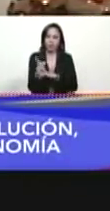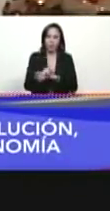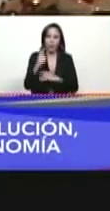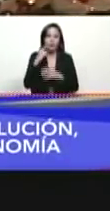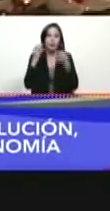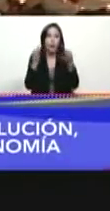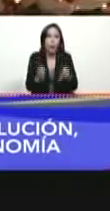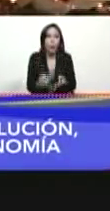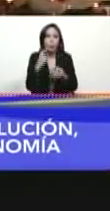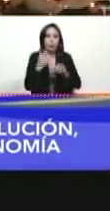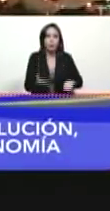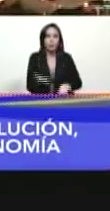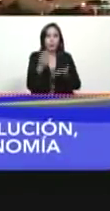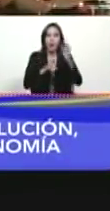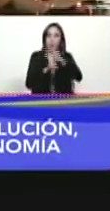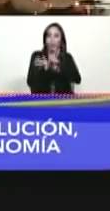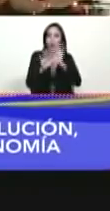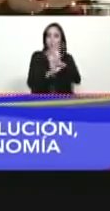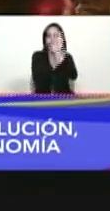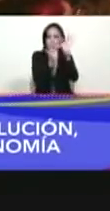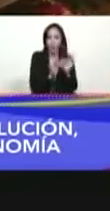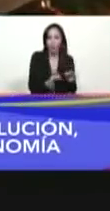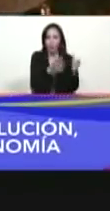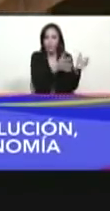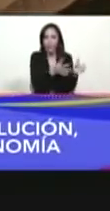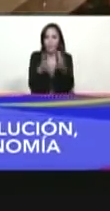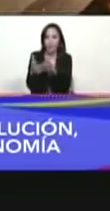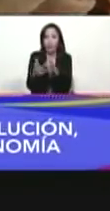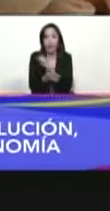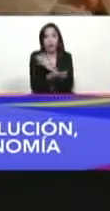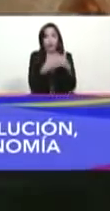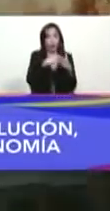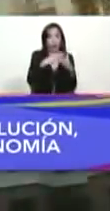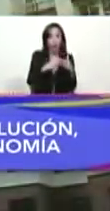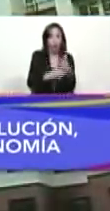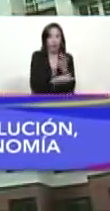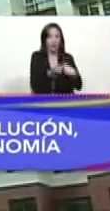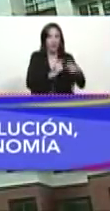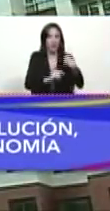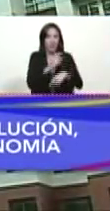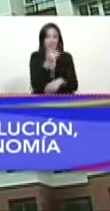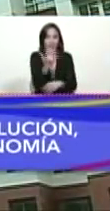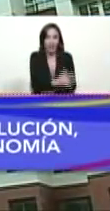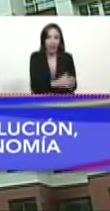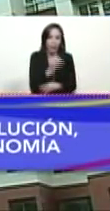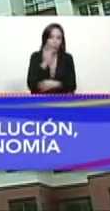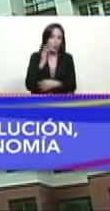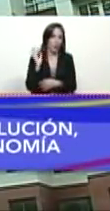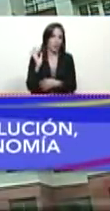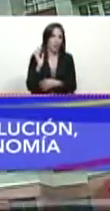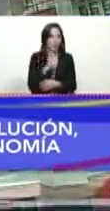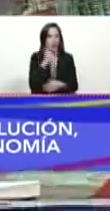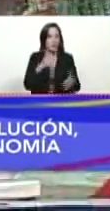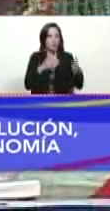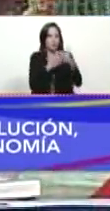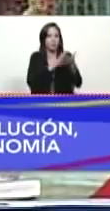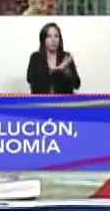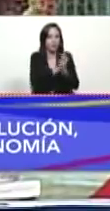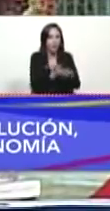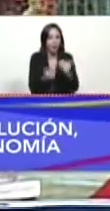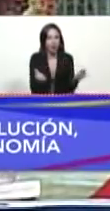familia. Están los dos modelos. El modelo capitalista salvaje de la calle, que lo vamos a derrotar.